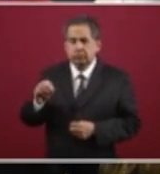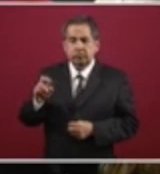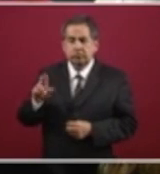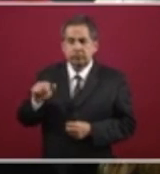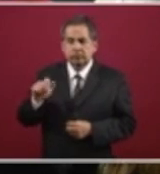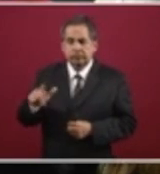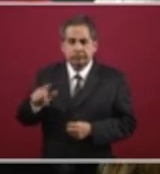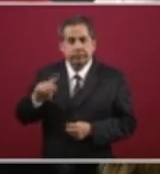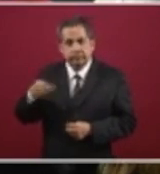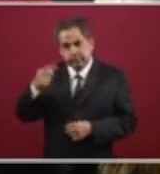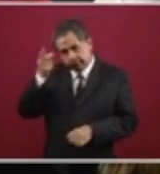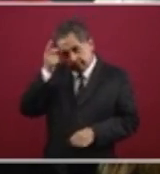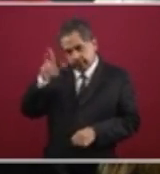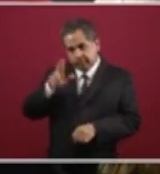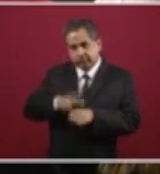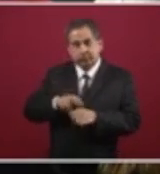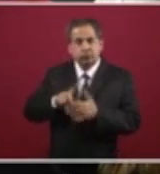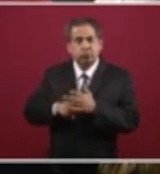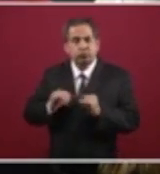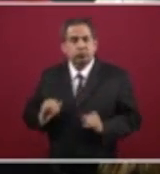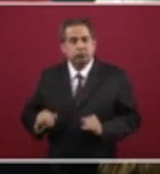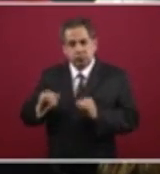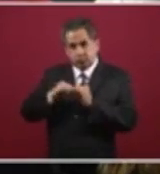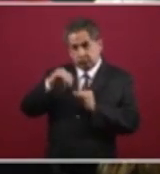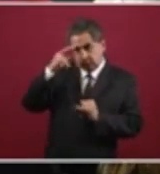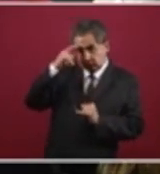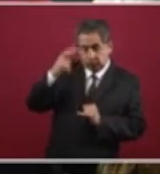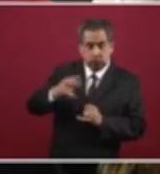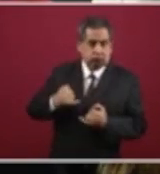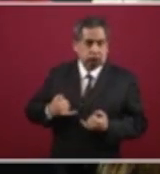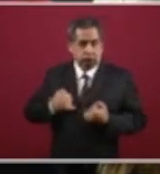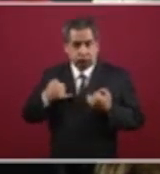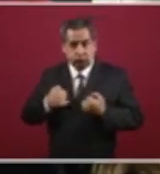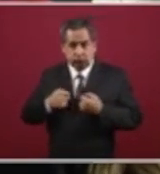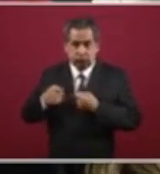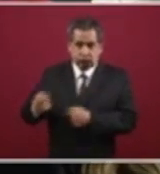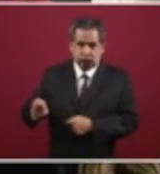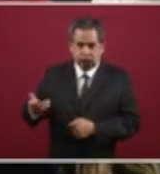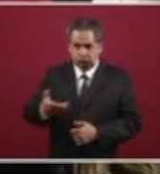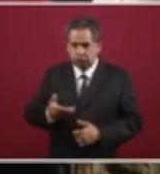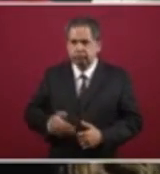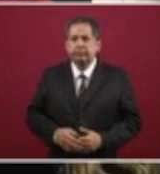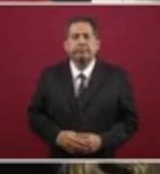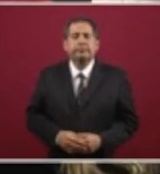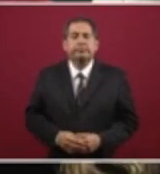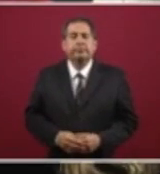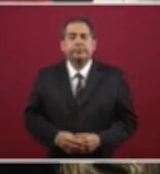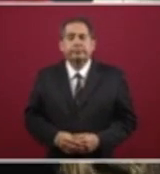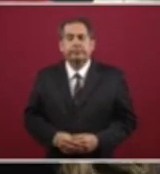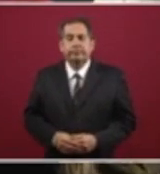que es director general del Instituto Mexicano de la Juventud.